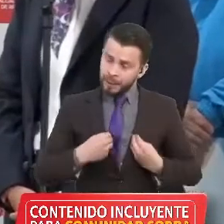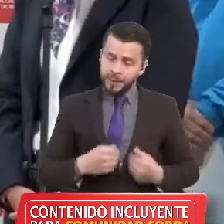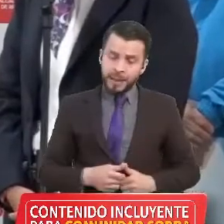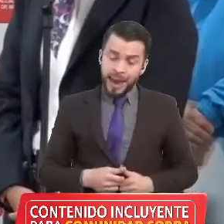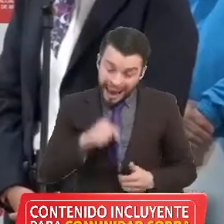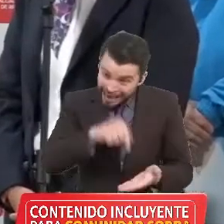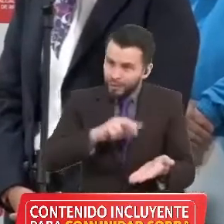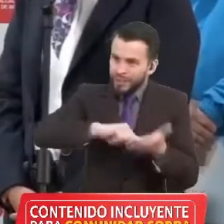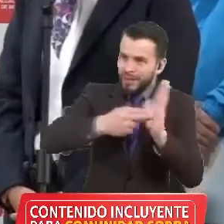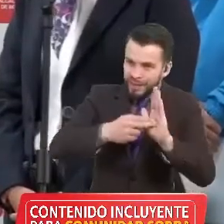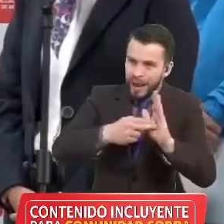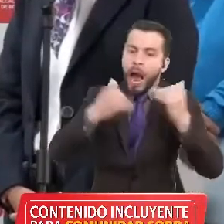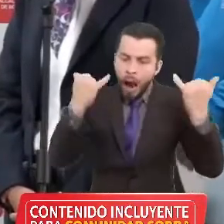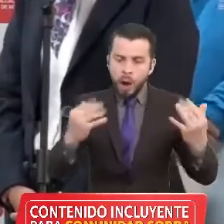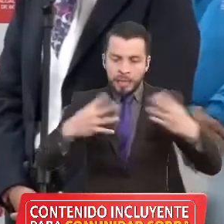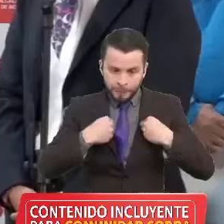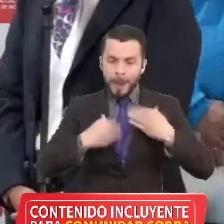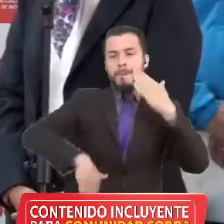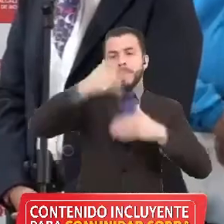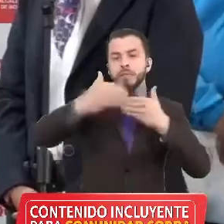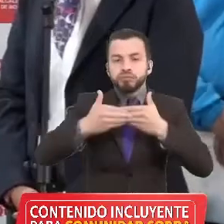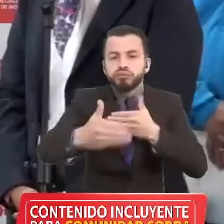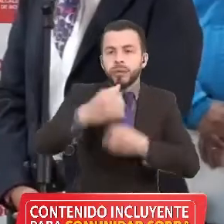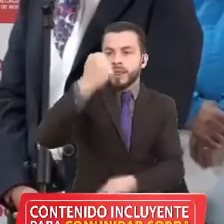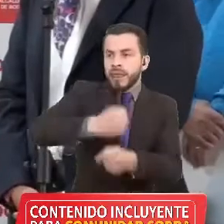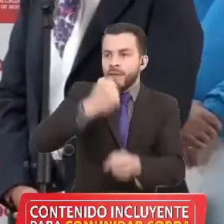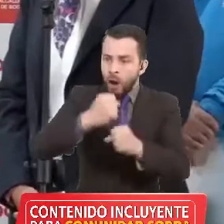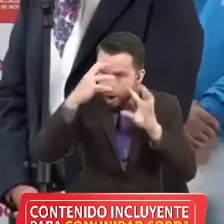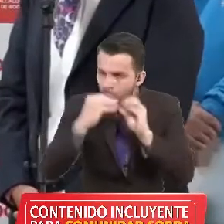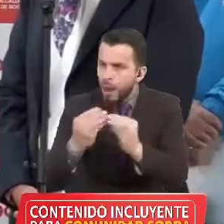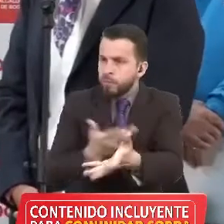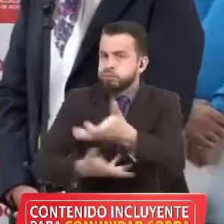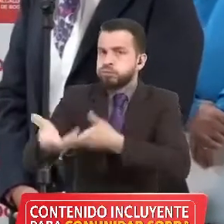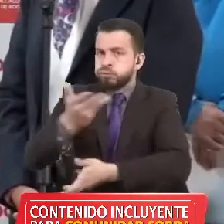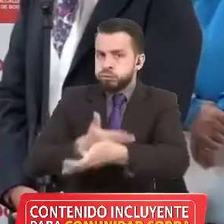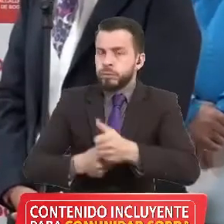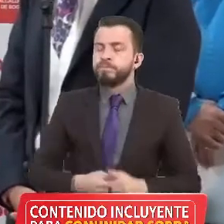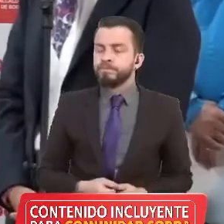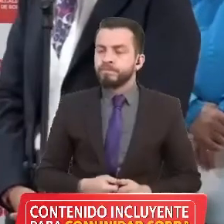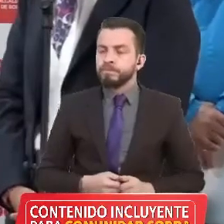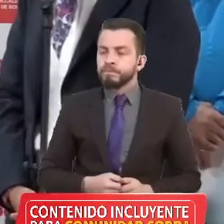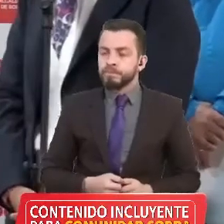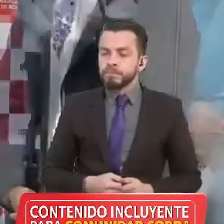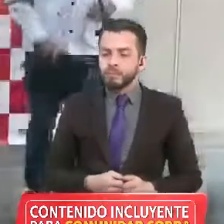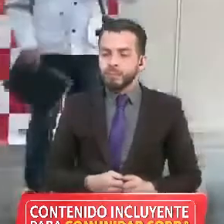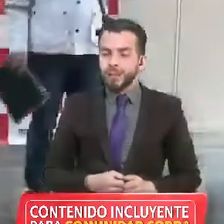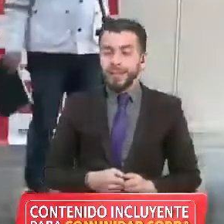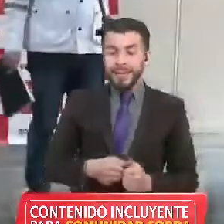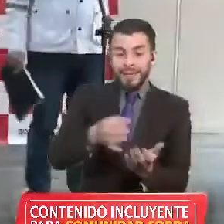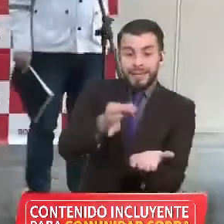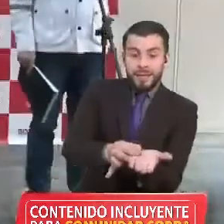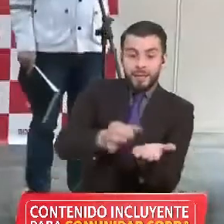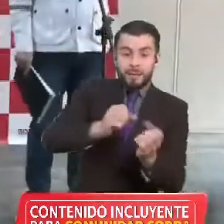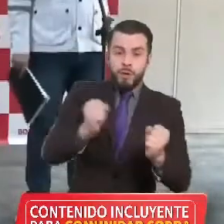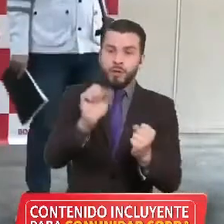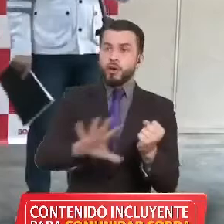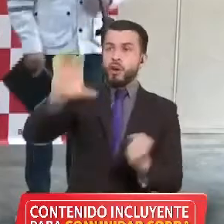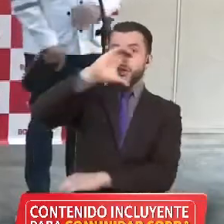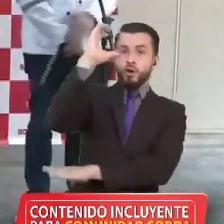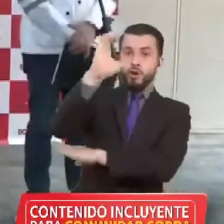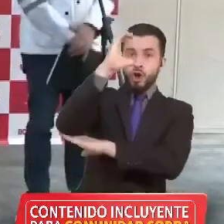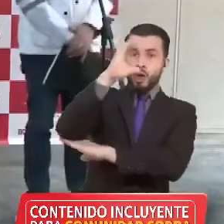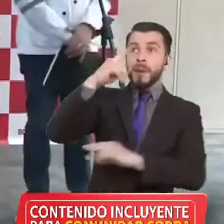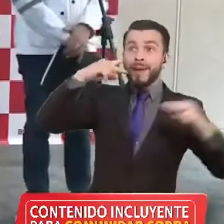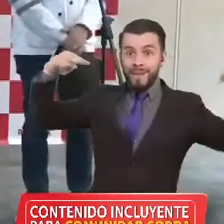de uso excesivo de la fuerza en relación al uso de armas no letales y